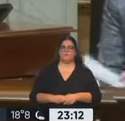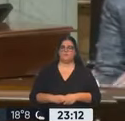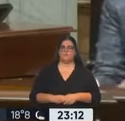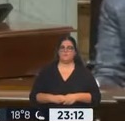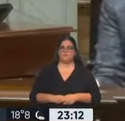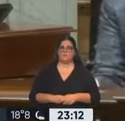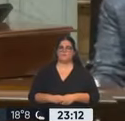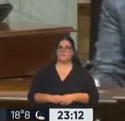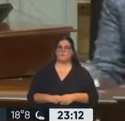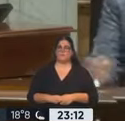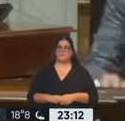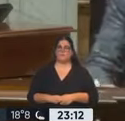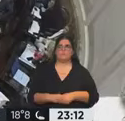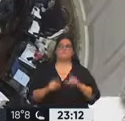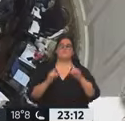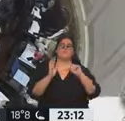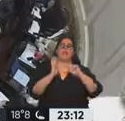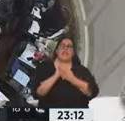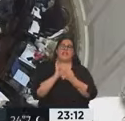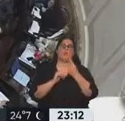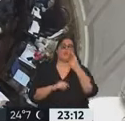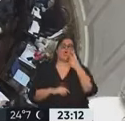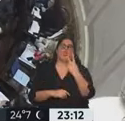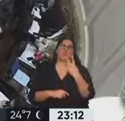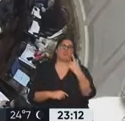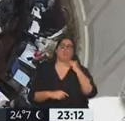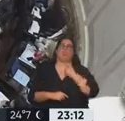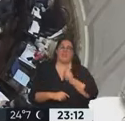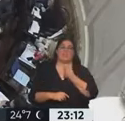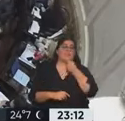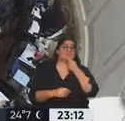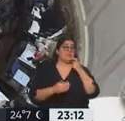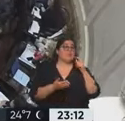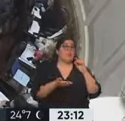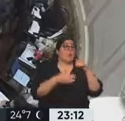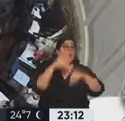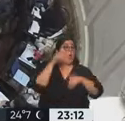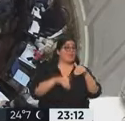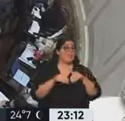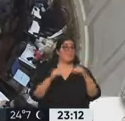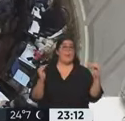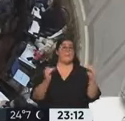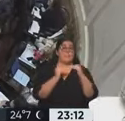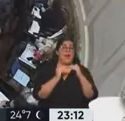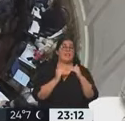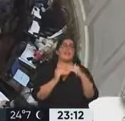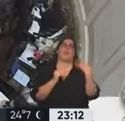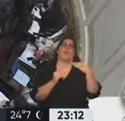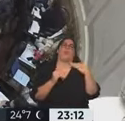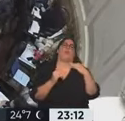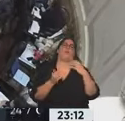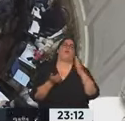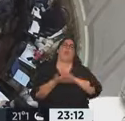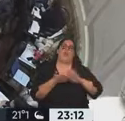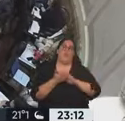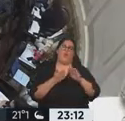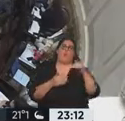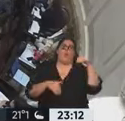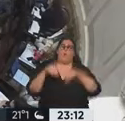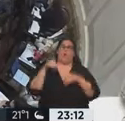cámara artículo 213 si una votación se empata se abrirá una nueva discusión se repetirá enseguida la